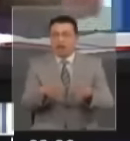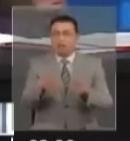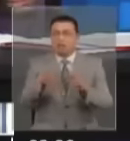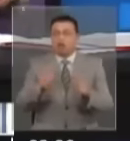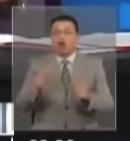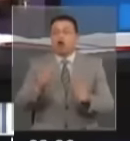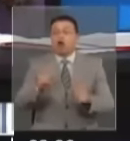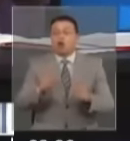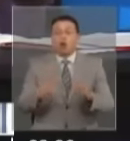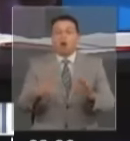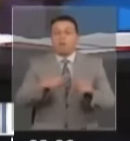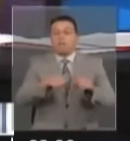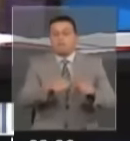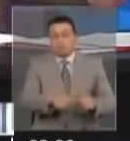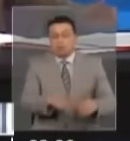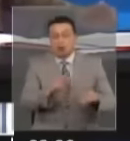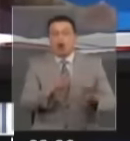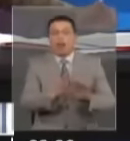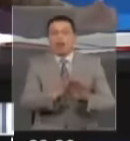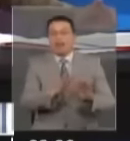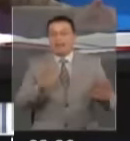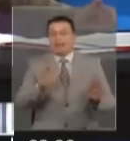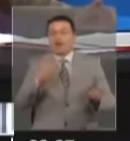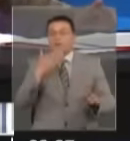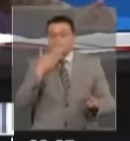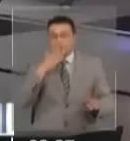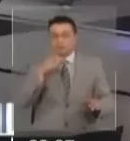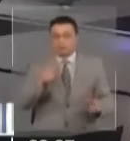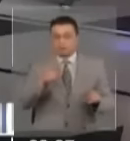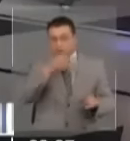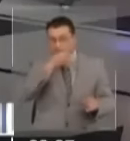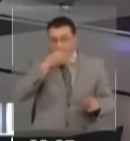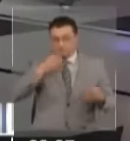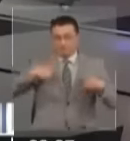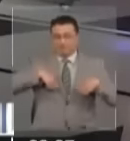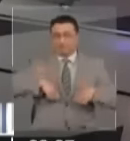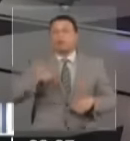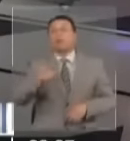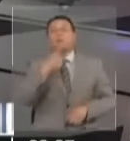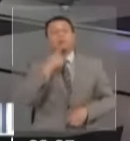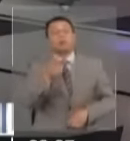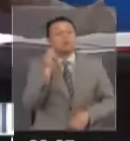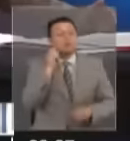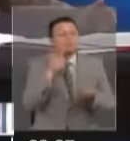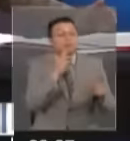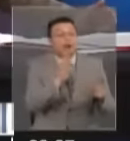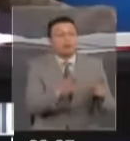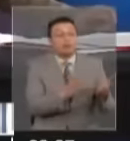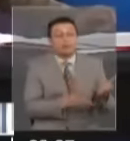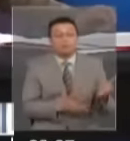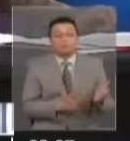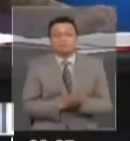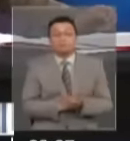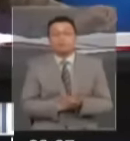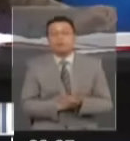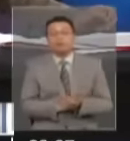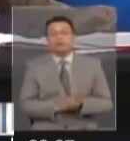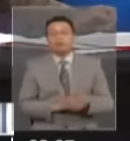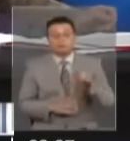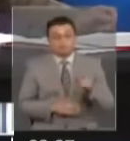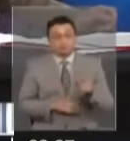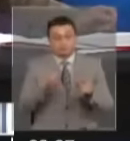no mantenerlo o mantenerlo lejos de esa de ese lucro. Así que, ¿debe ser delito o no el lucro en las universidades? Bueno, yo creo que la ley